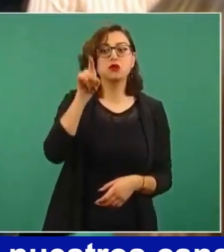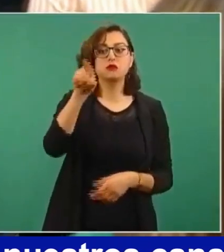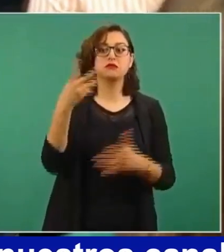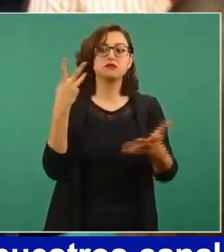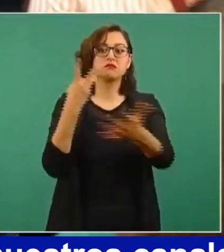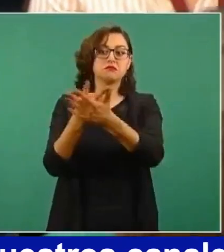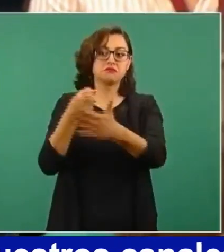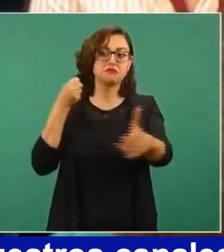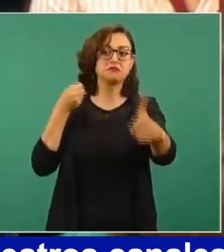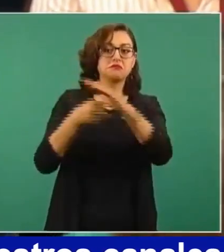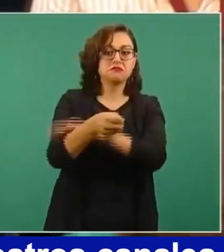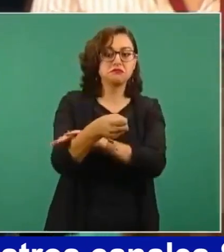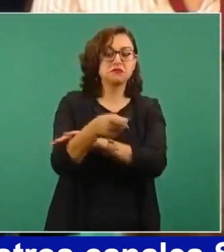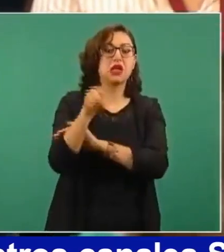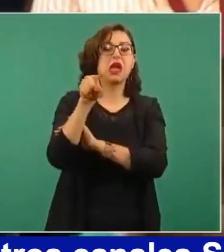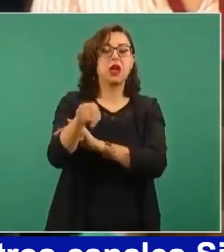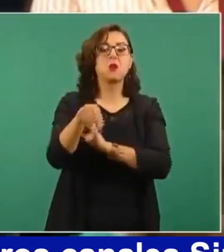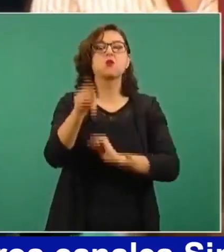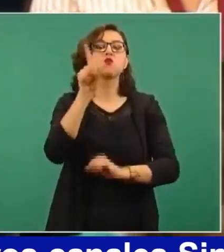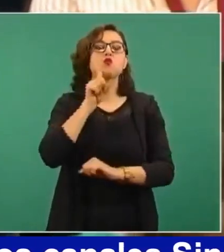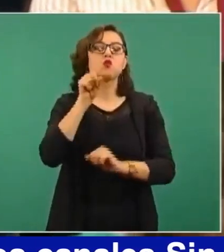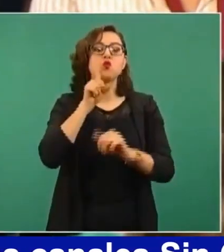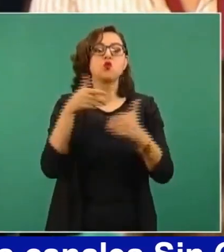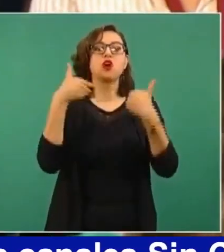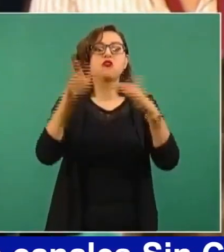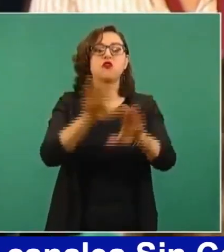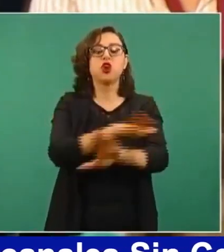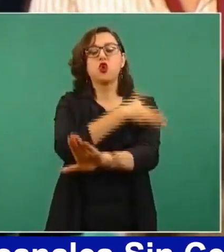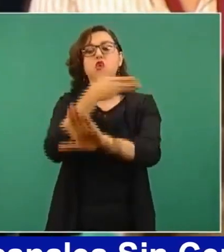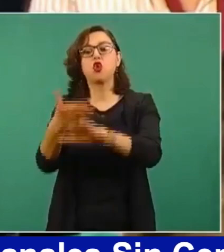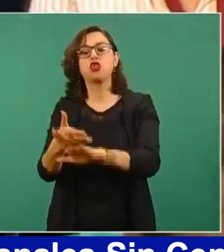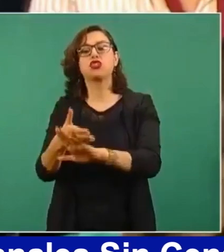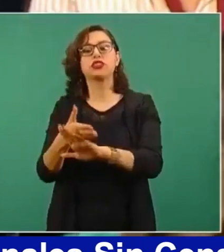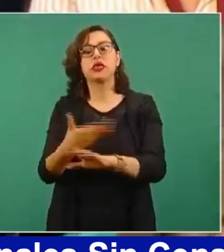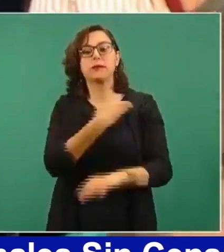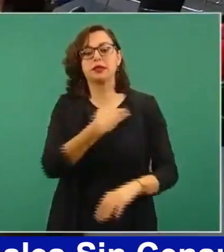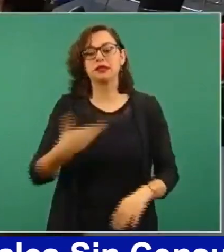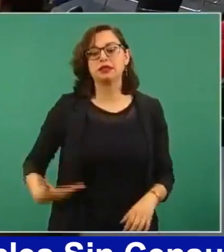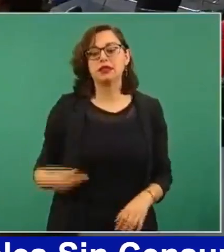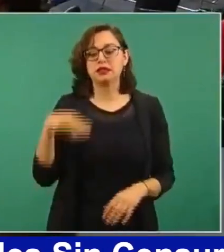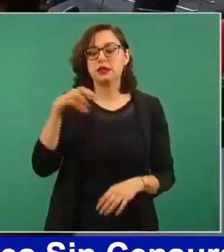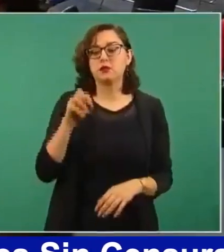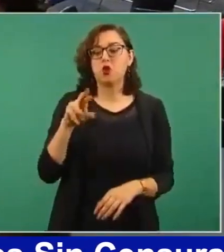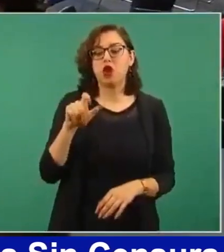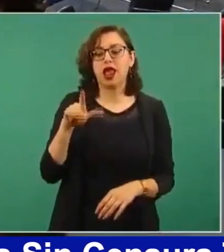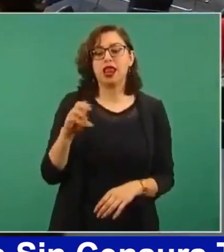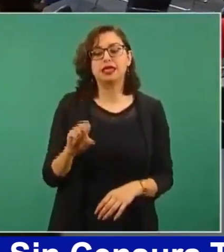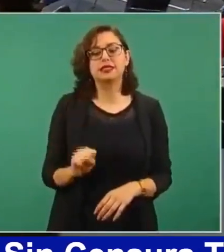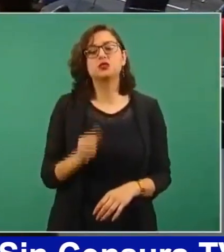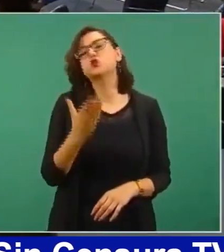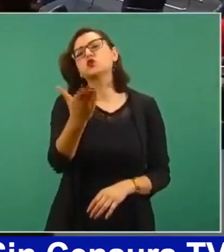responsabiliza probablemente de participar en el golpe de Estado contra el expresidente Evo Morales. Bueno,